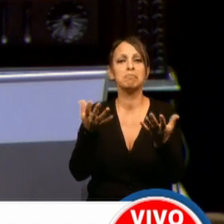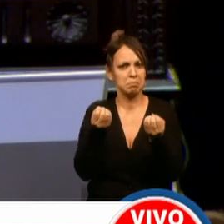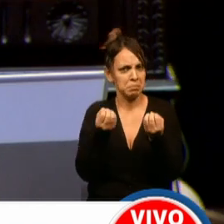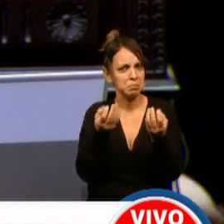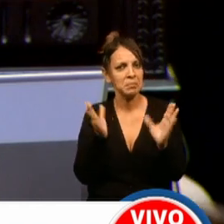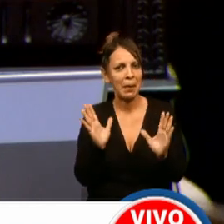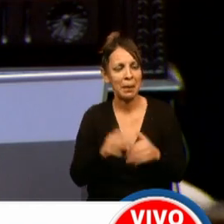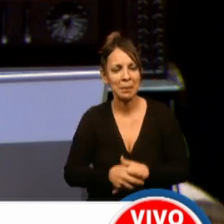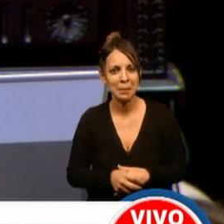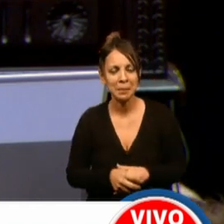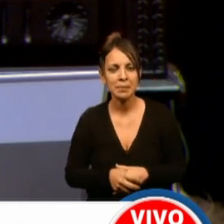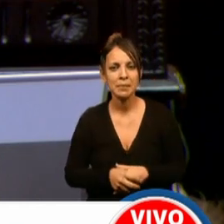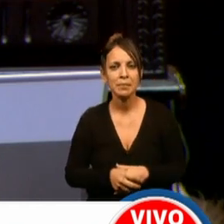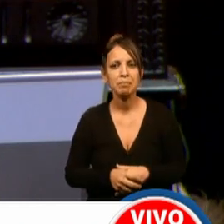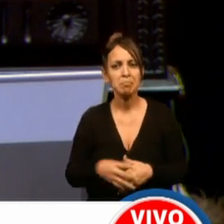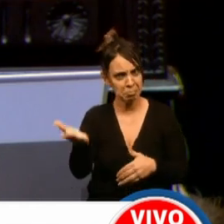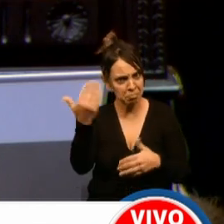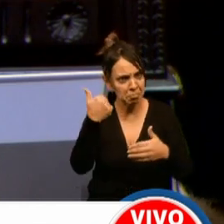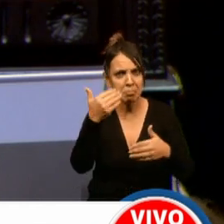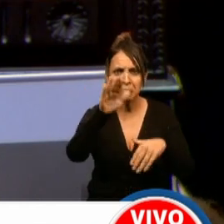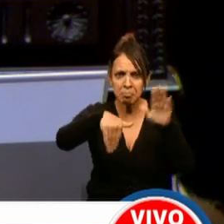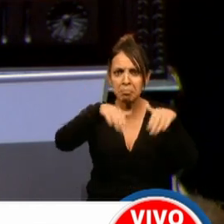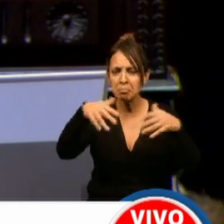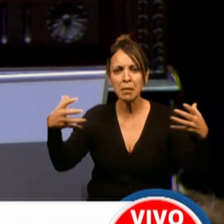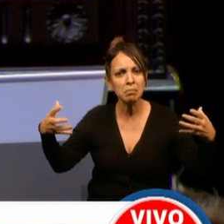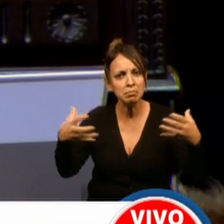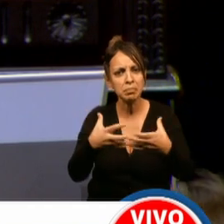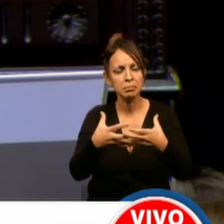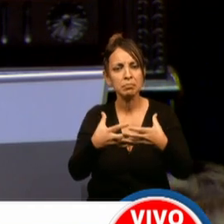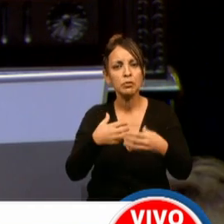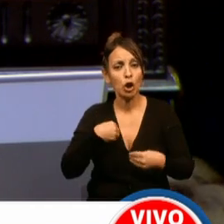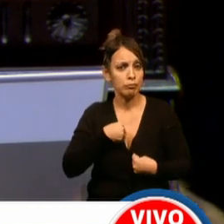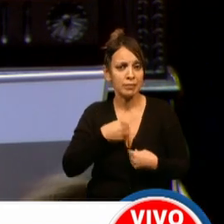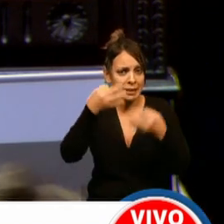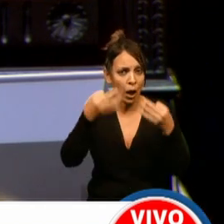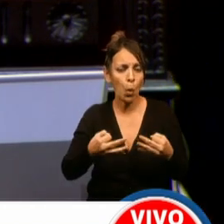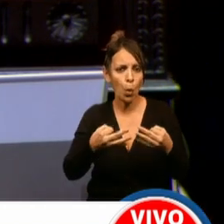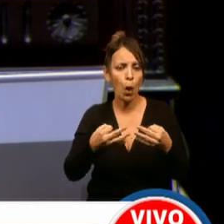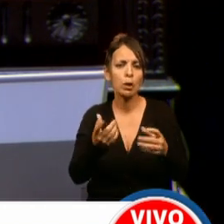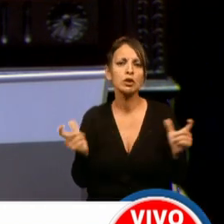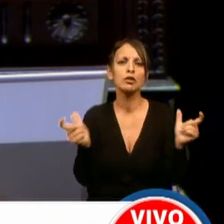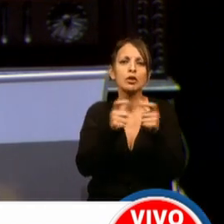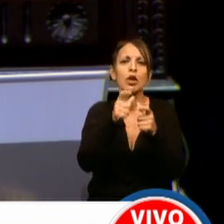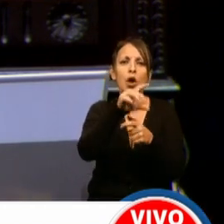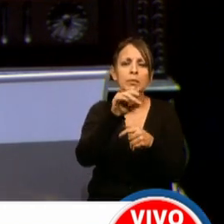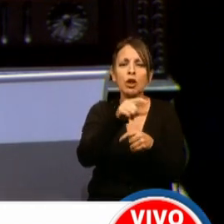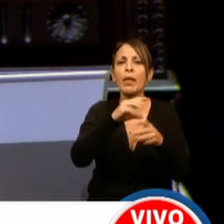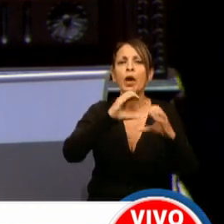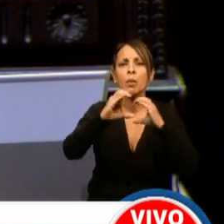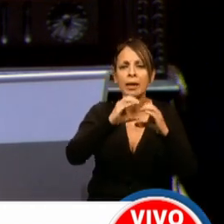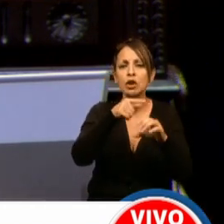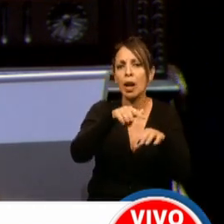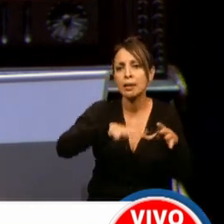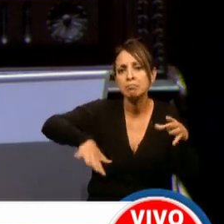sea juntémonos estoy seguro que la comisión de comunicaciones puede ser un ámbito